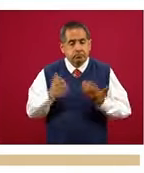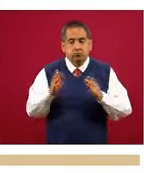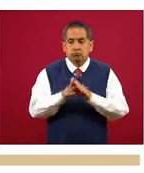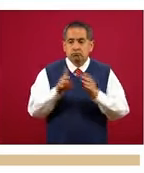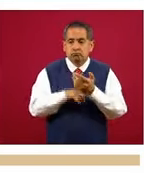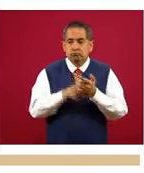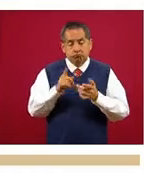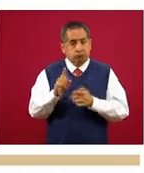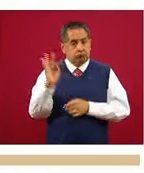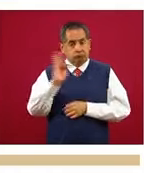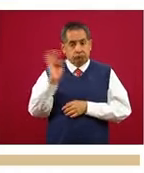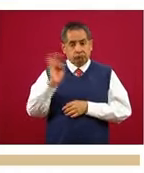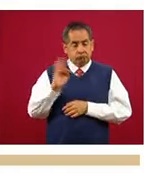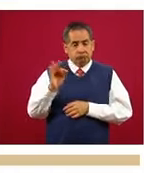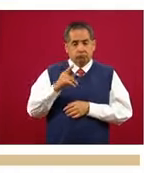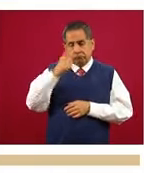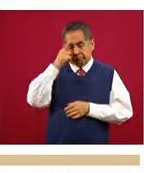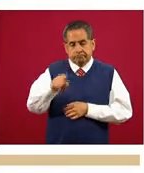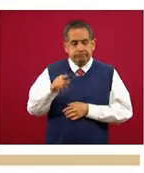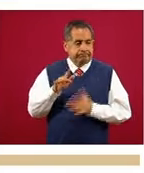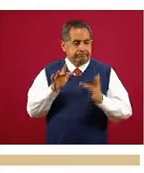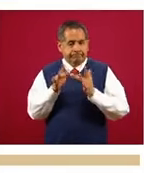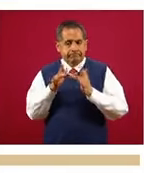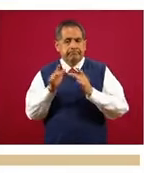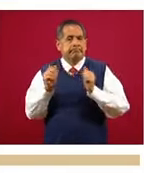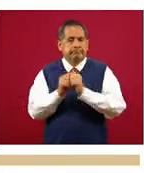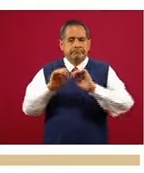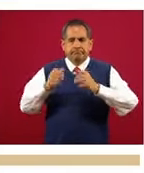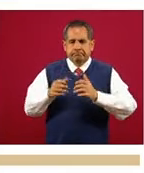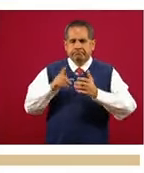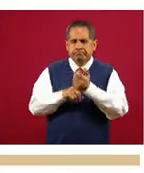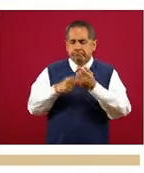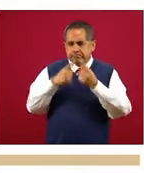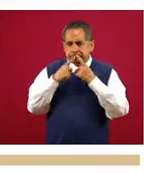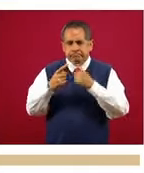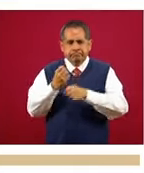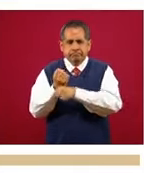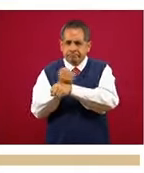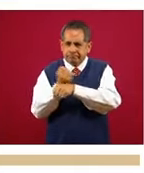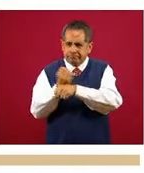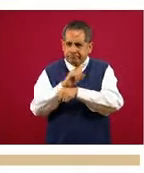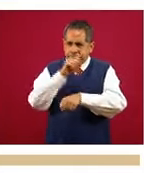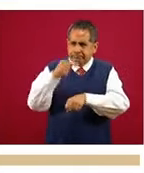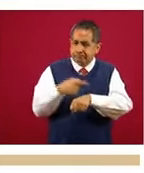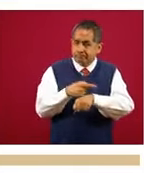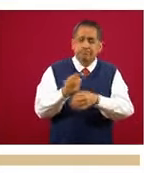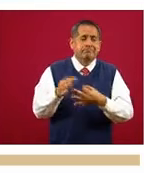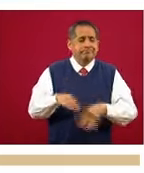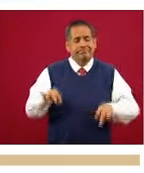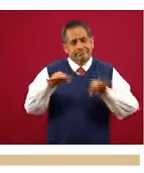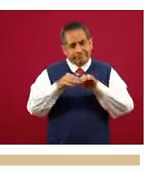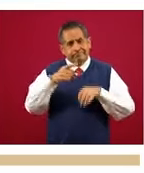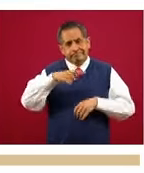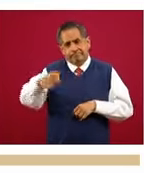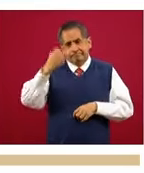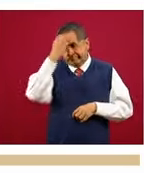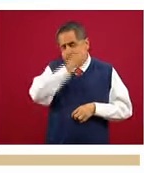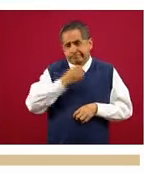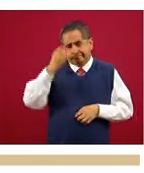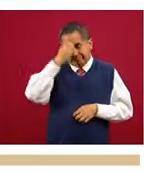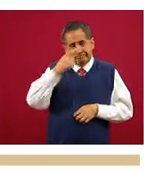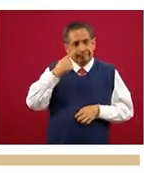el riesgo potencial de haber estado en contacto con sangre contaminada es importante, se realicen las